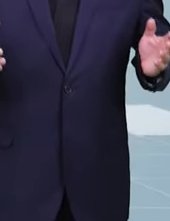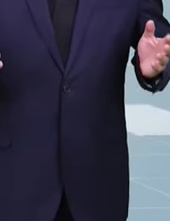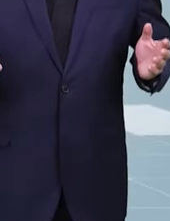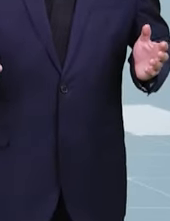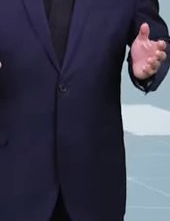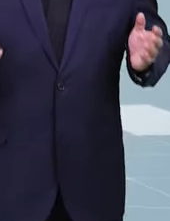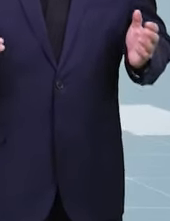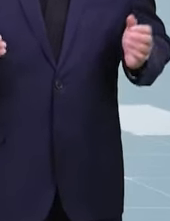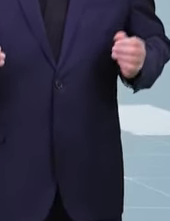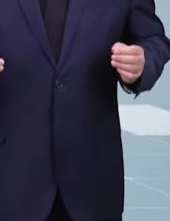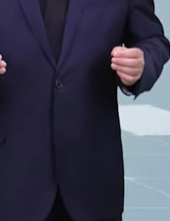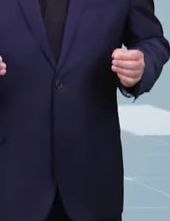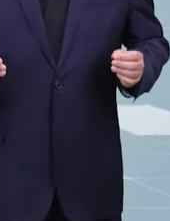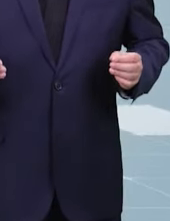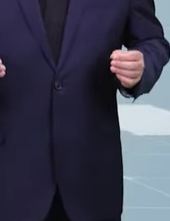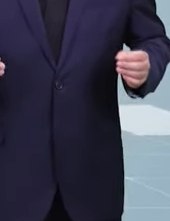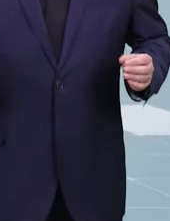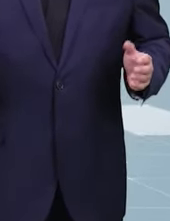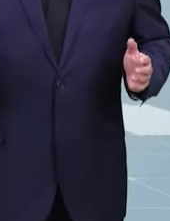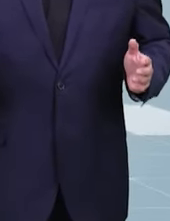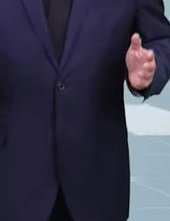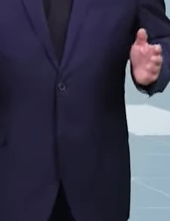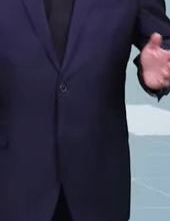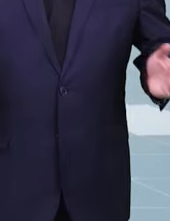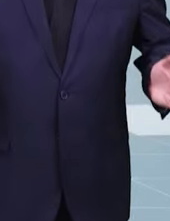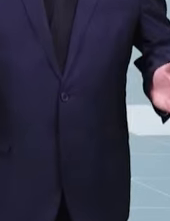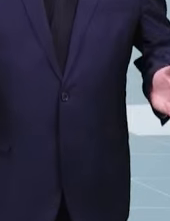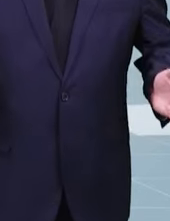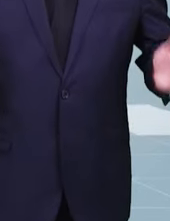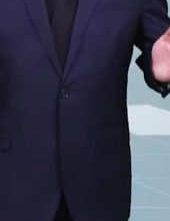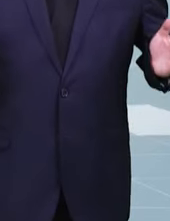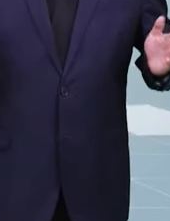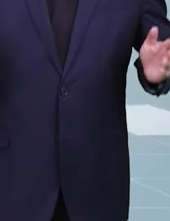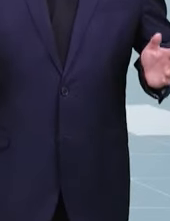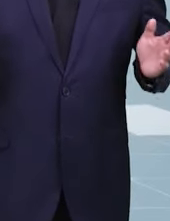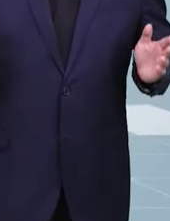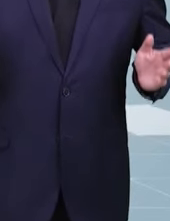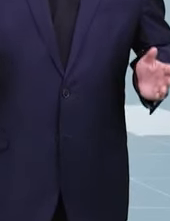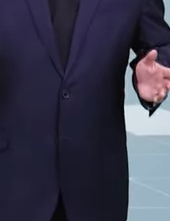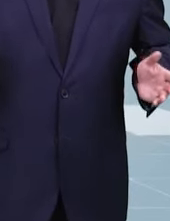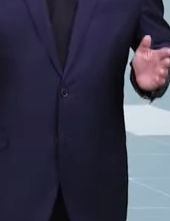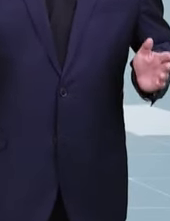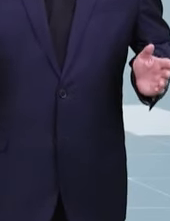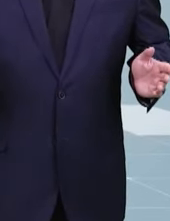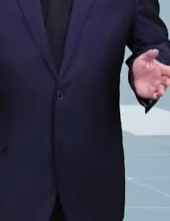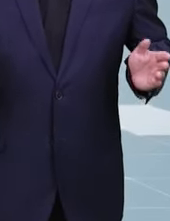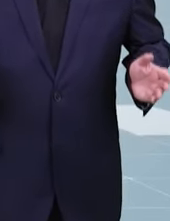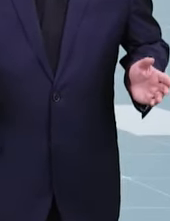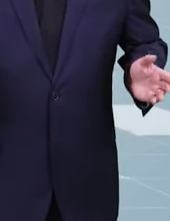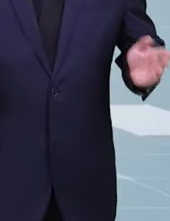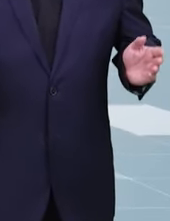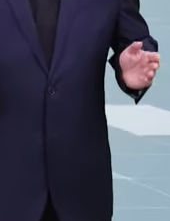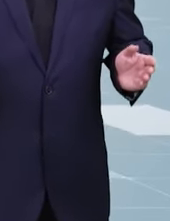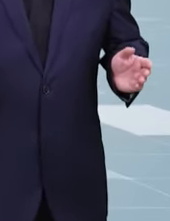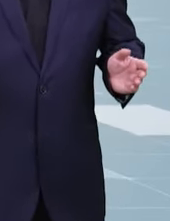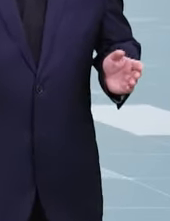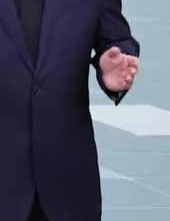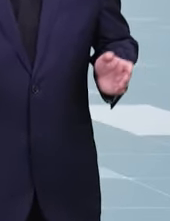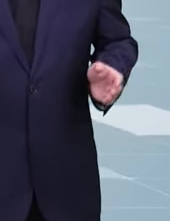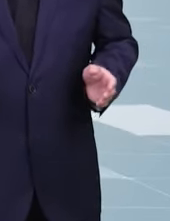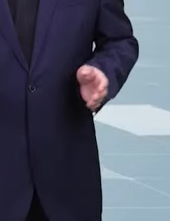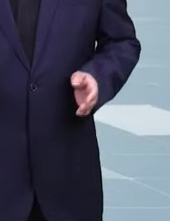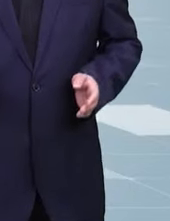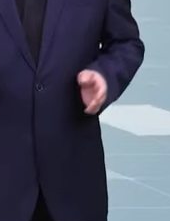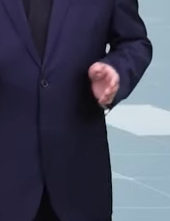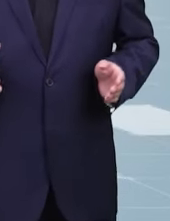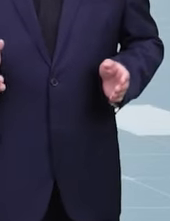una velocidad 10,000 veces más rápida el modelo pang wether ha hecho una avance Sign en todos los